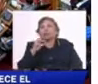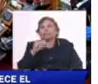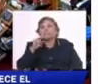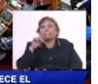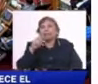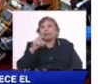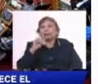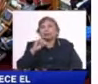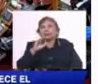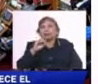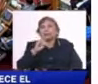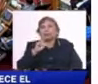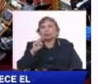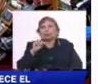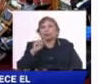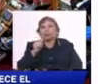Corena.